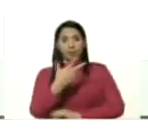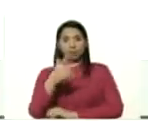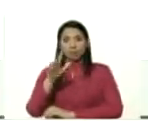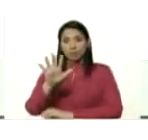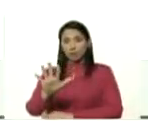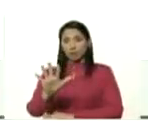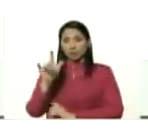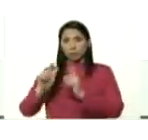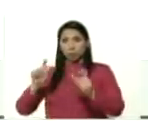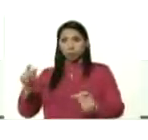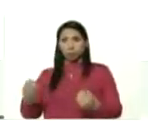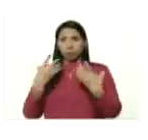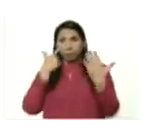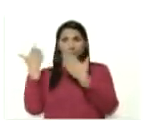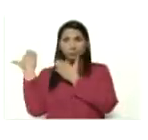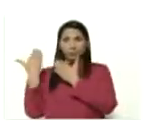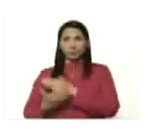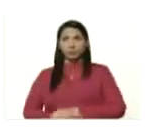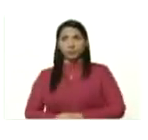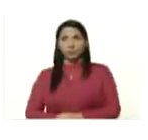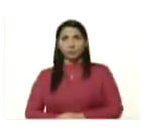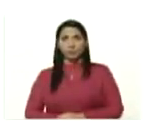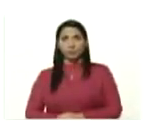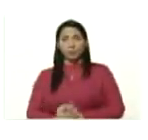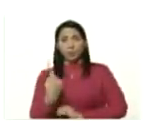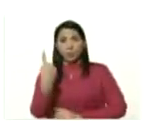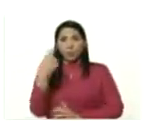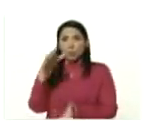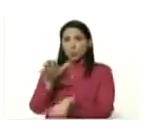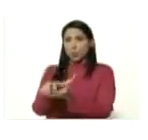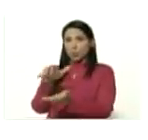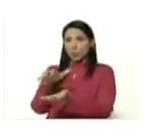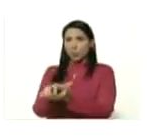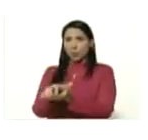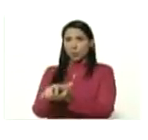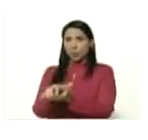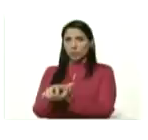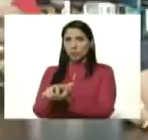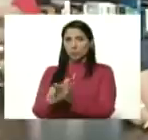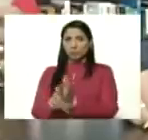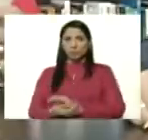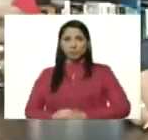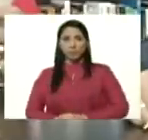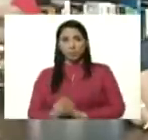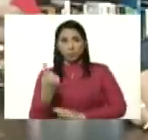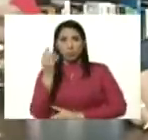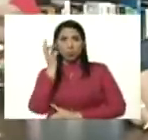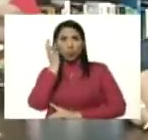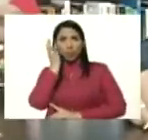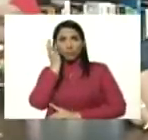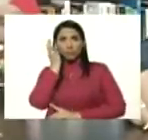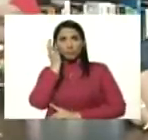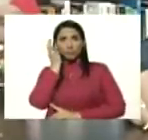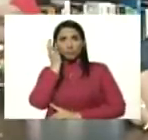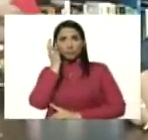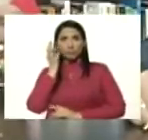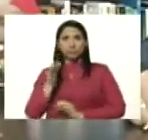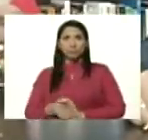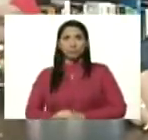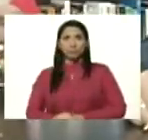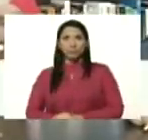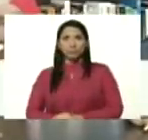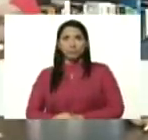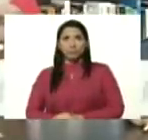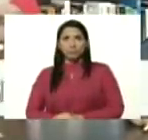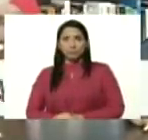335 casos. Un caso en Nueva Esparta, en la isla de Margarita, una mujer de